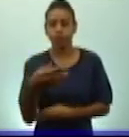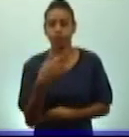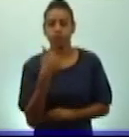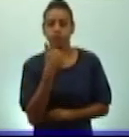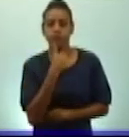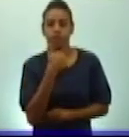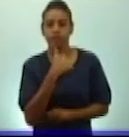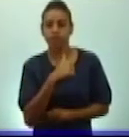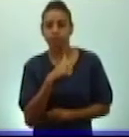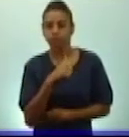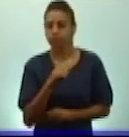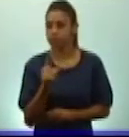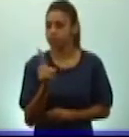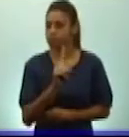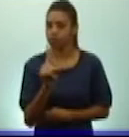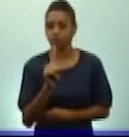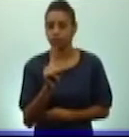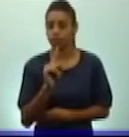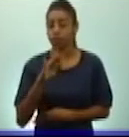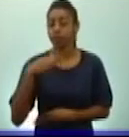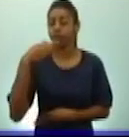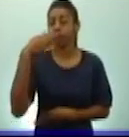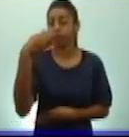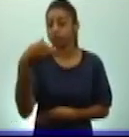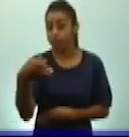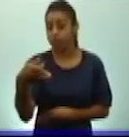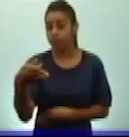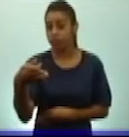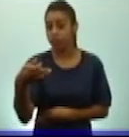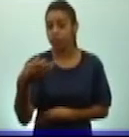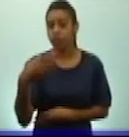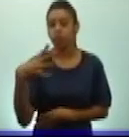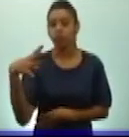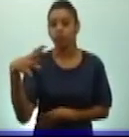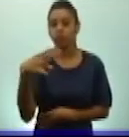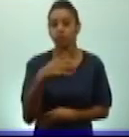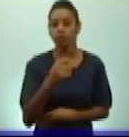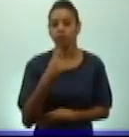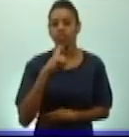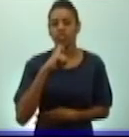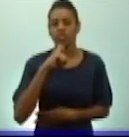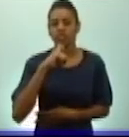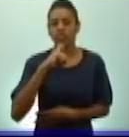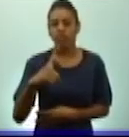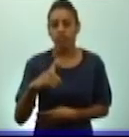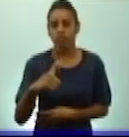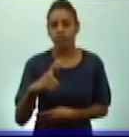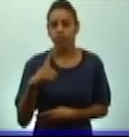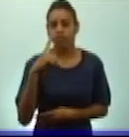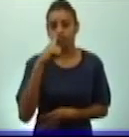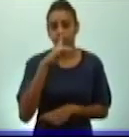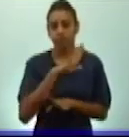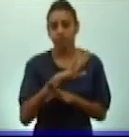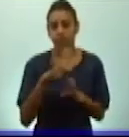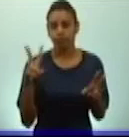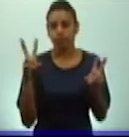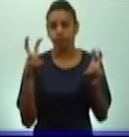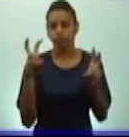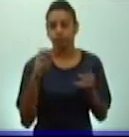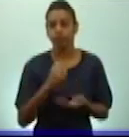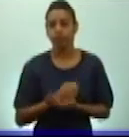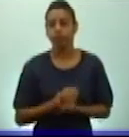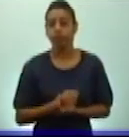fácil. Quizás en lo adelante todo sea más difícil. Fin de la cita. Por lo que